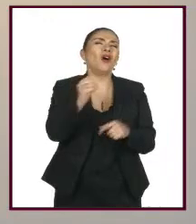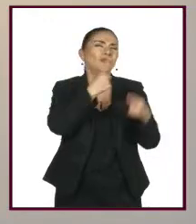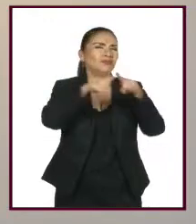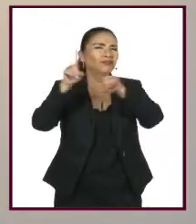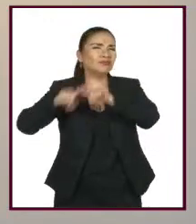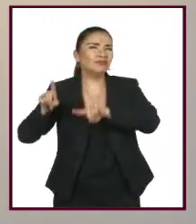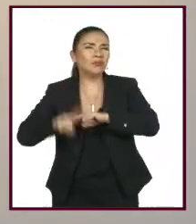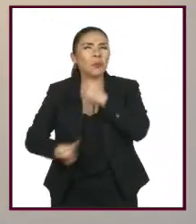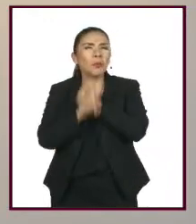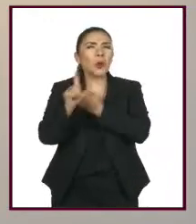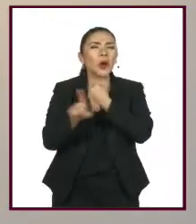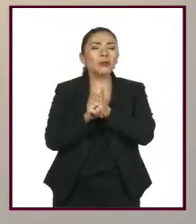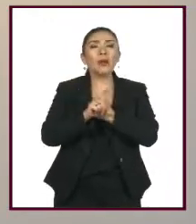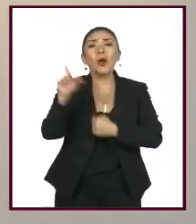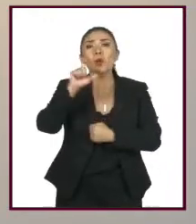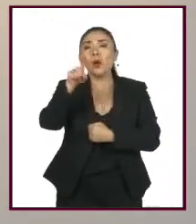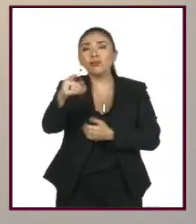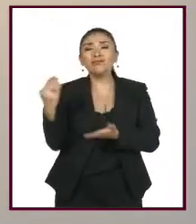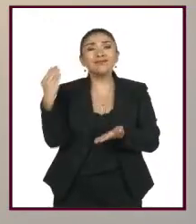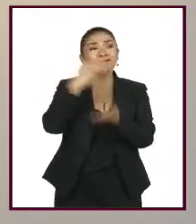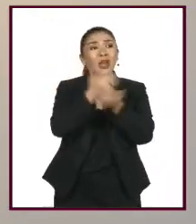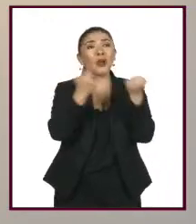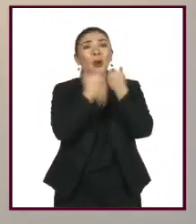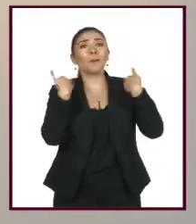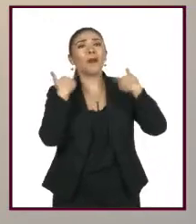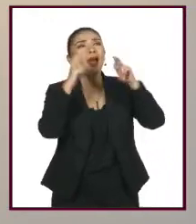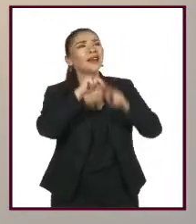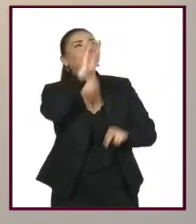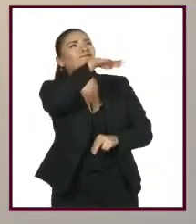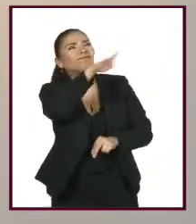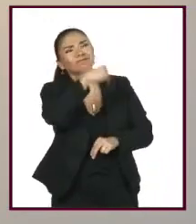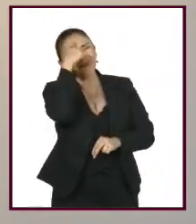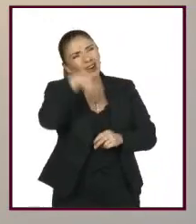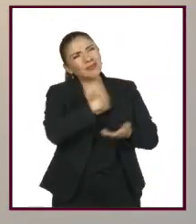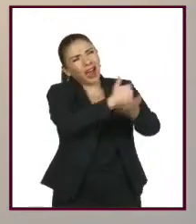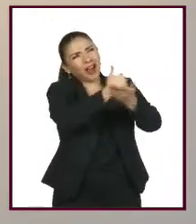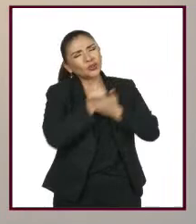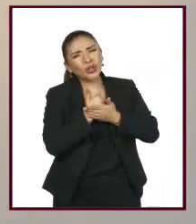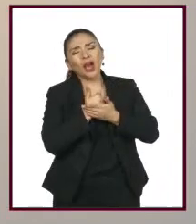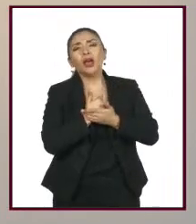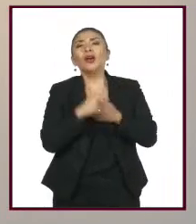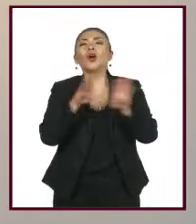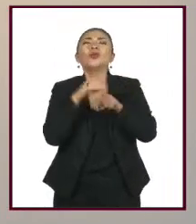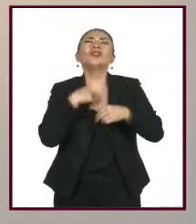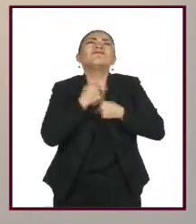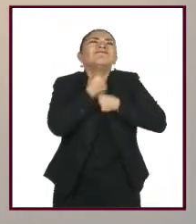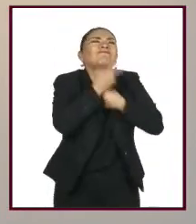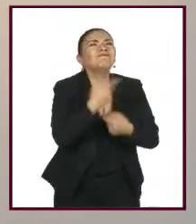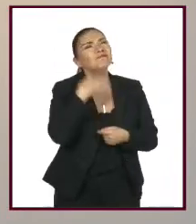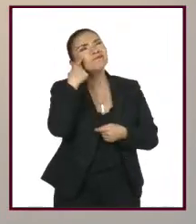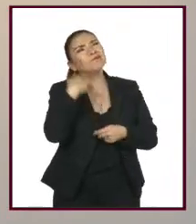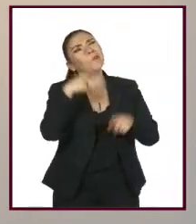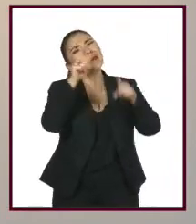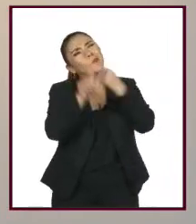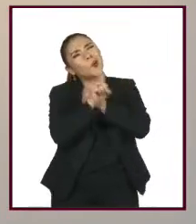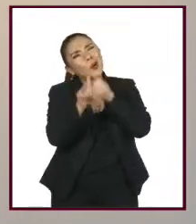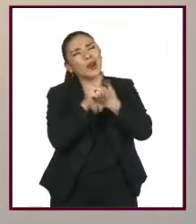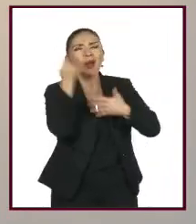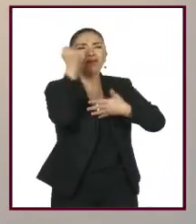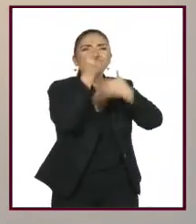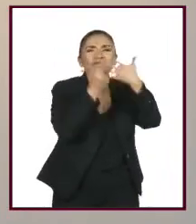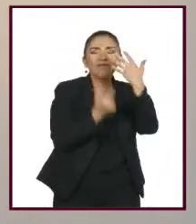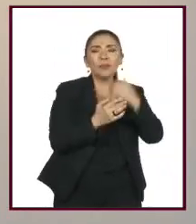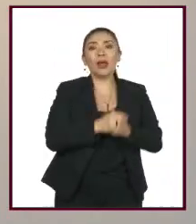pues al acudir a algún docente o alguna autoridad escolar para externar los problemas que están